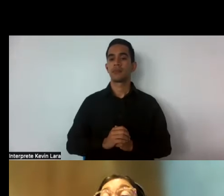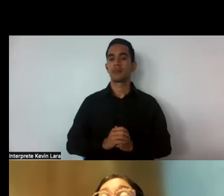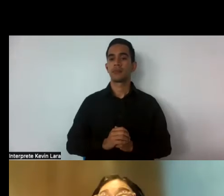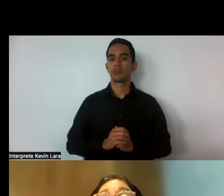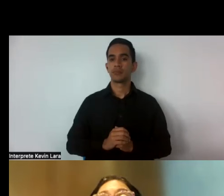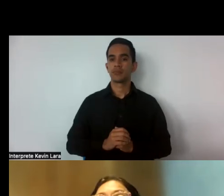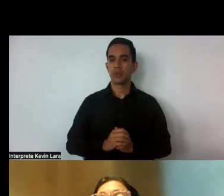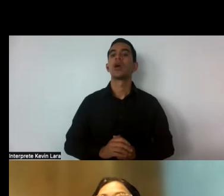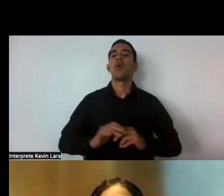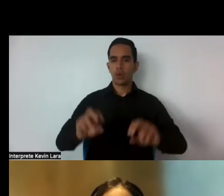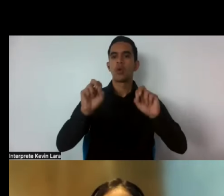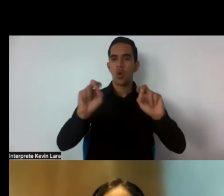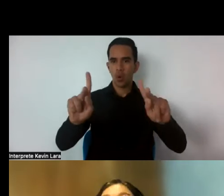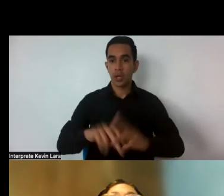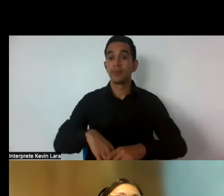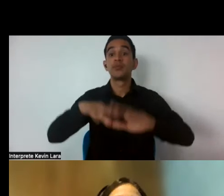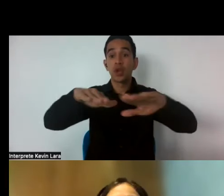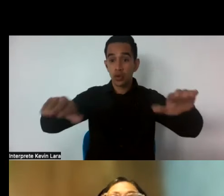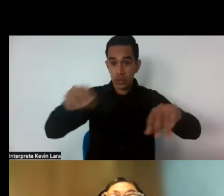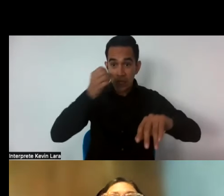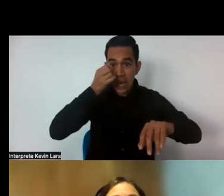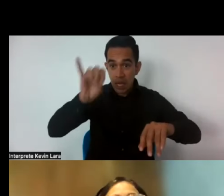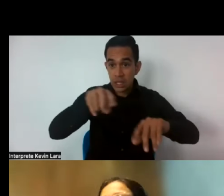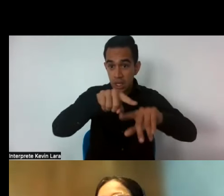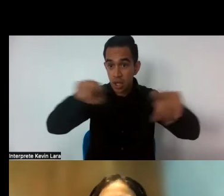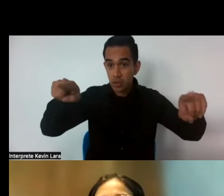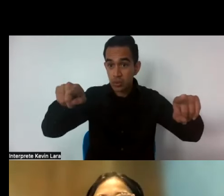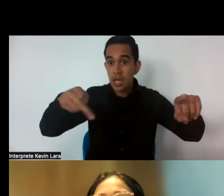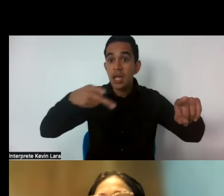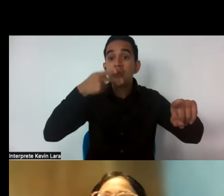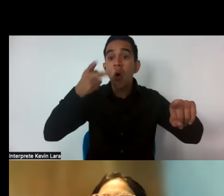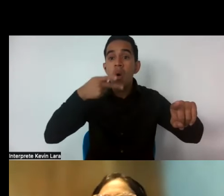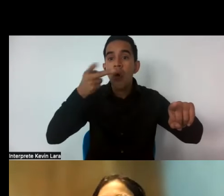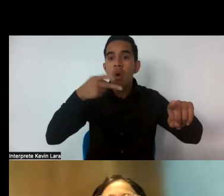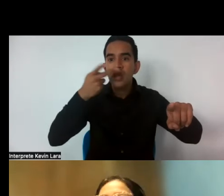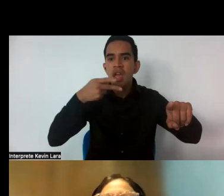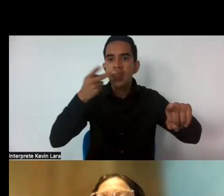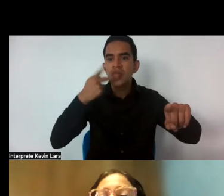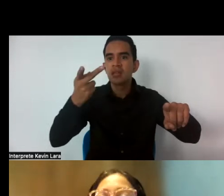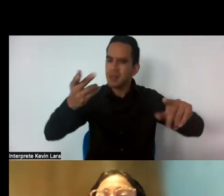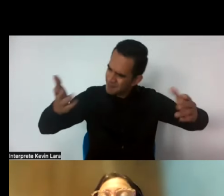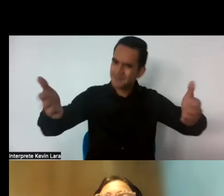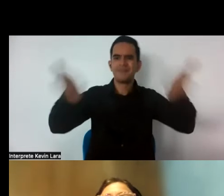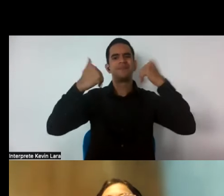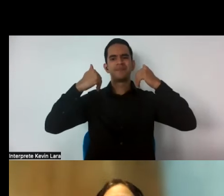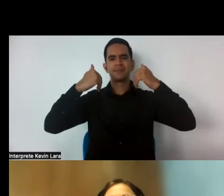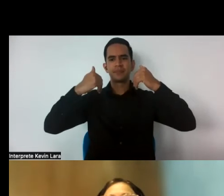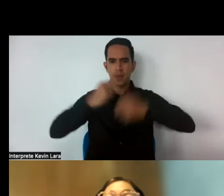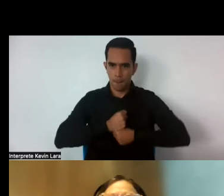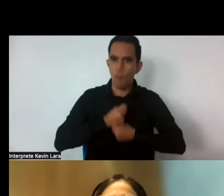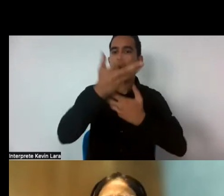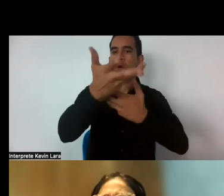Ok, aquellas personas que puedan hablar, les pido que abran sus micrófonos y digan lo que en ese momento